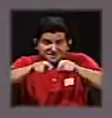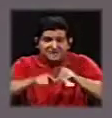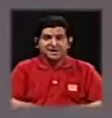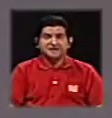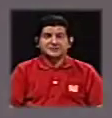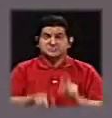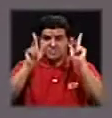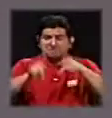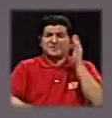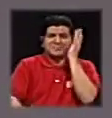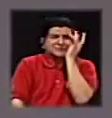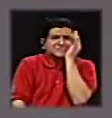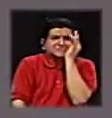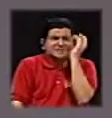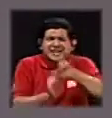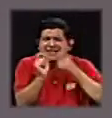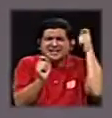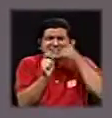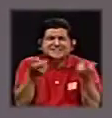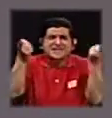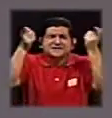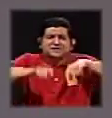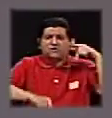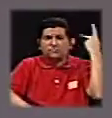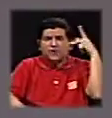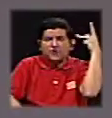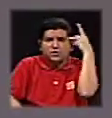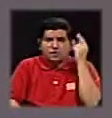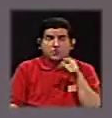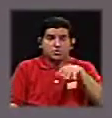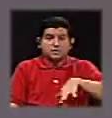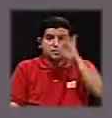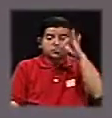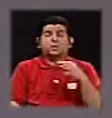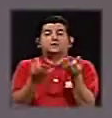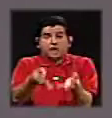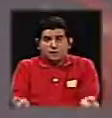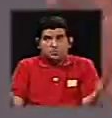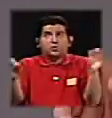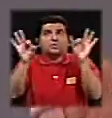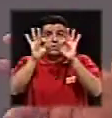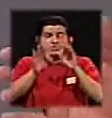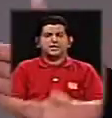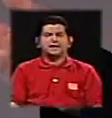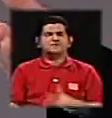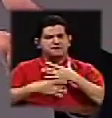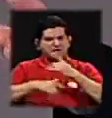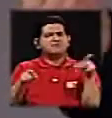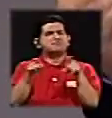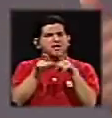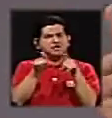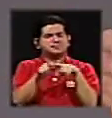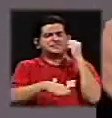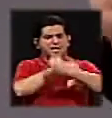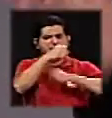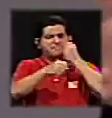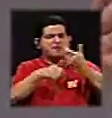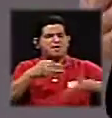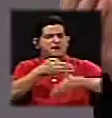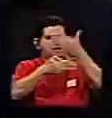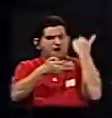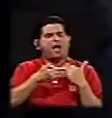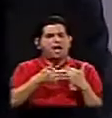los ciudadanos se están preocupando estrictamente por fenómenos políticos, y eso es un hallazgo muy importante. Y ahí llama la atención porque en años atrás